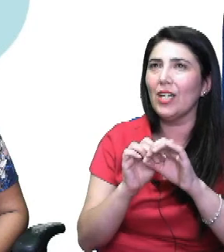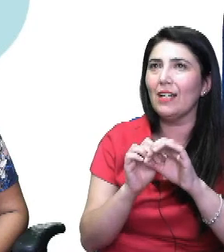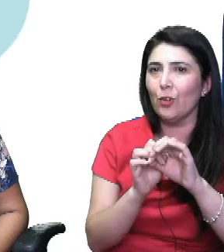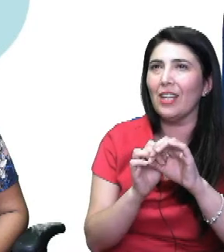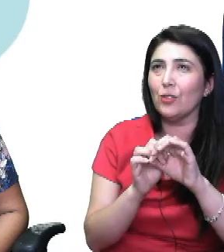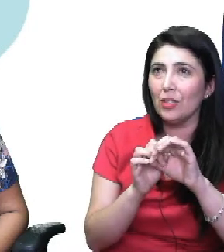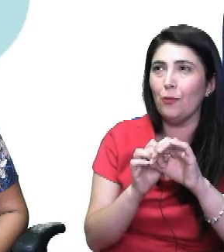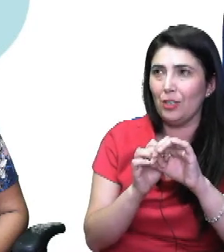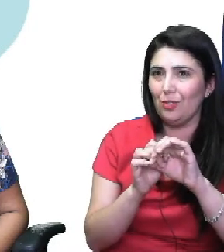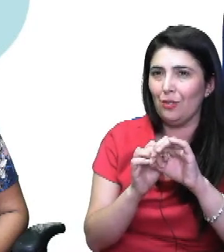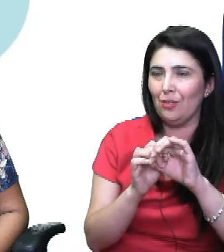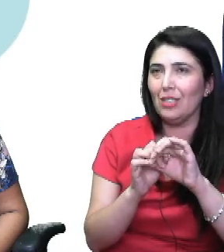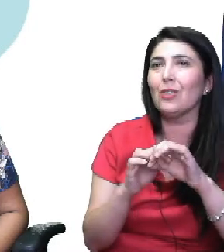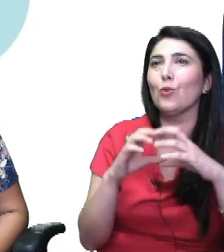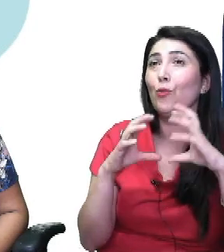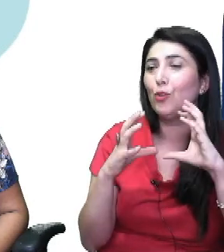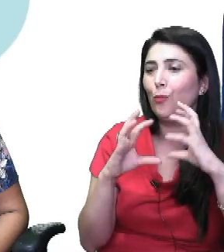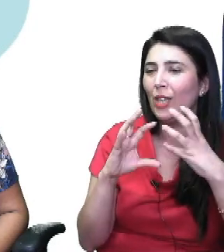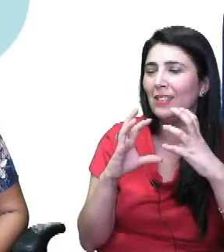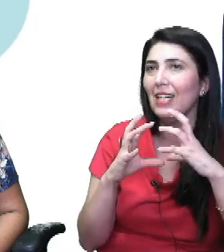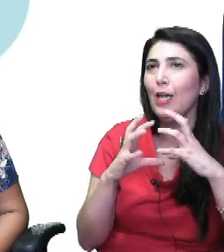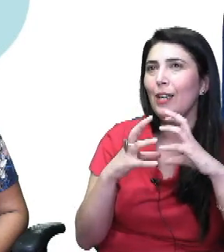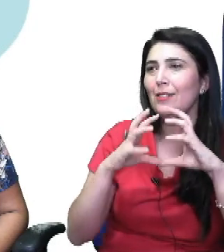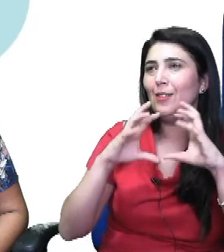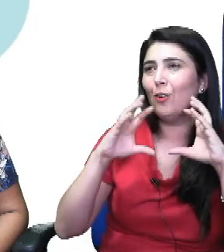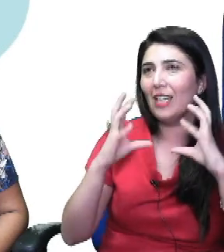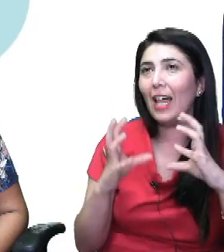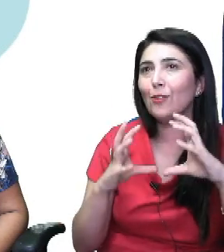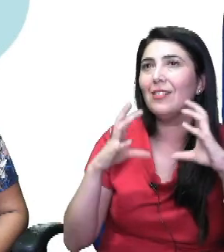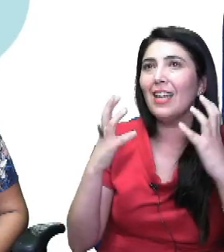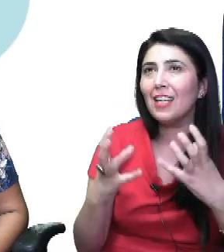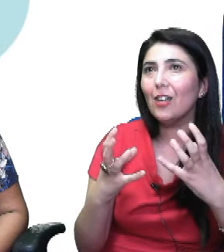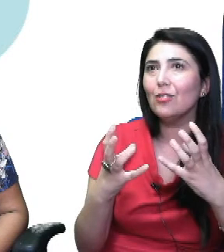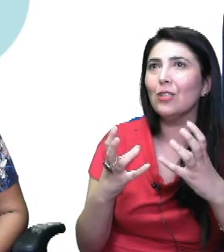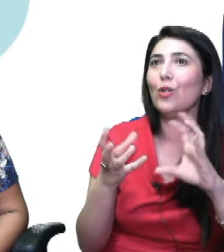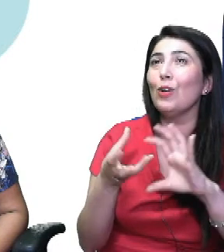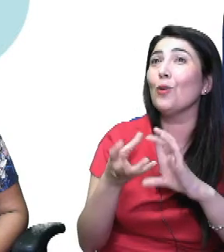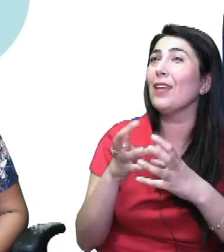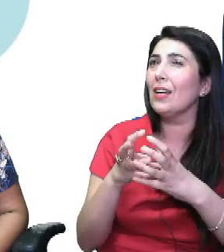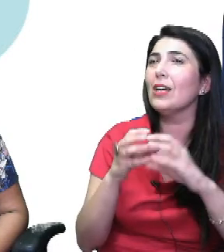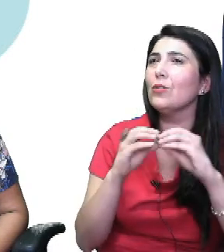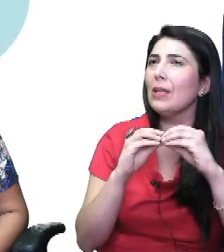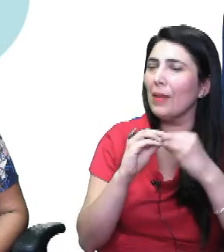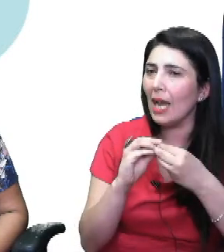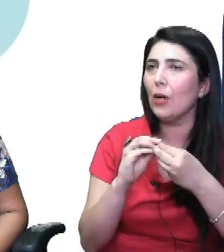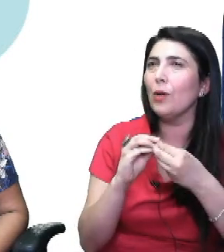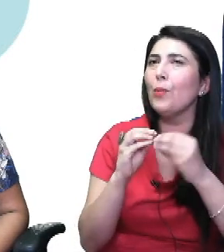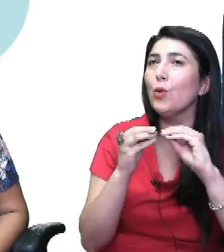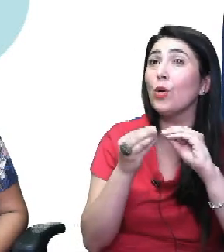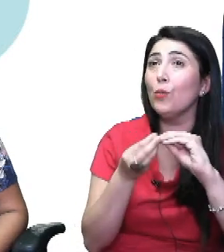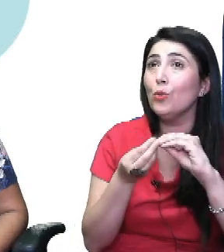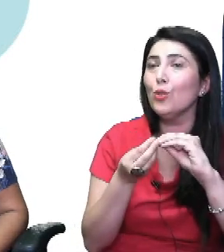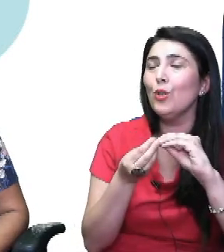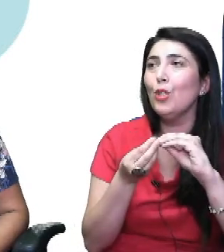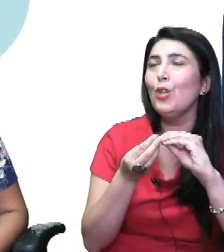una lógica de coordinación de esfuerzos, ¿cierto? Que todos los esfuerzos pudieran ser coordinados, sinérgicos, ¿cierto? Y no atropellarnos, que eso también es algo que puede